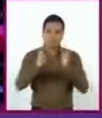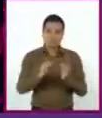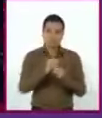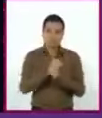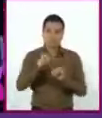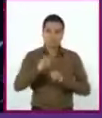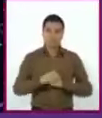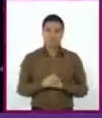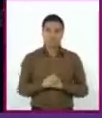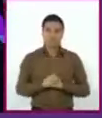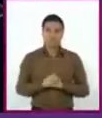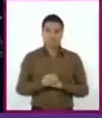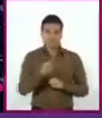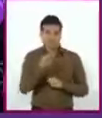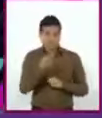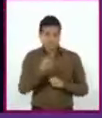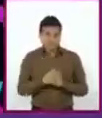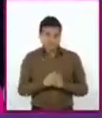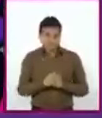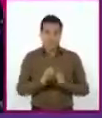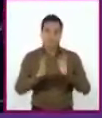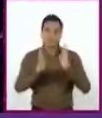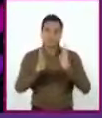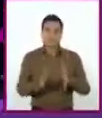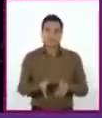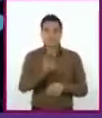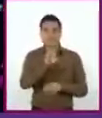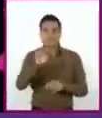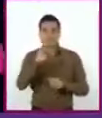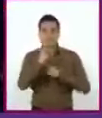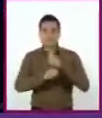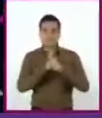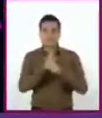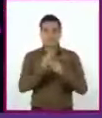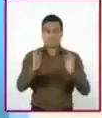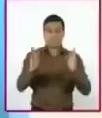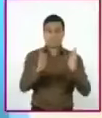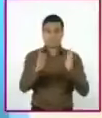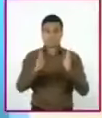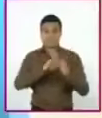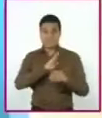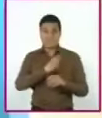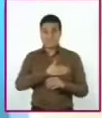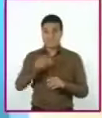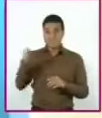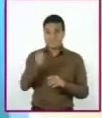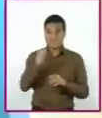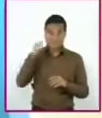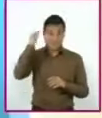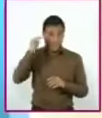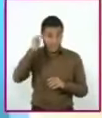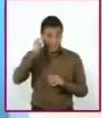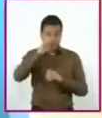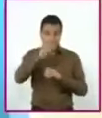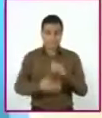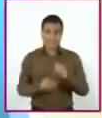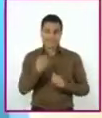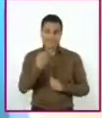Con esto se dio fin a los 300 años de virreinato. Hasta aquí nuestra cápsula del